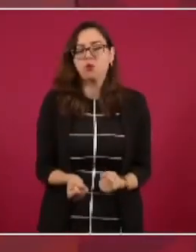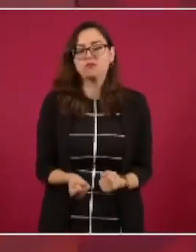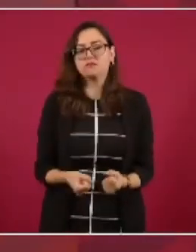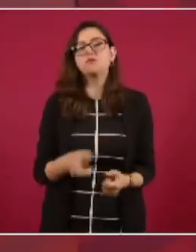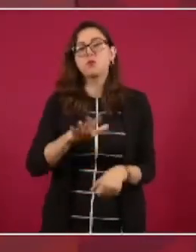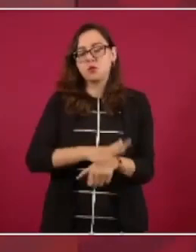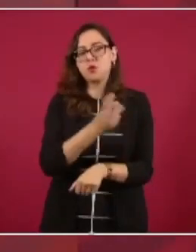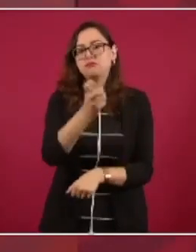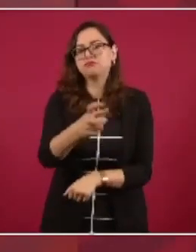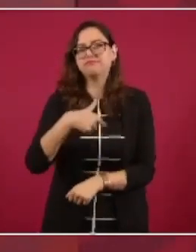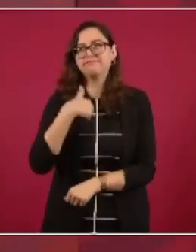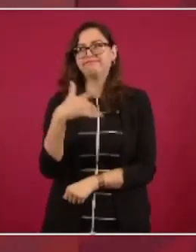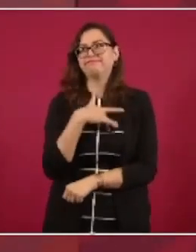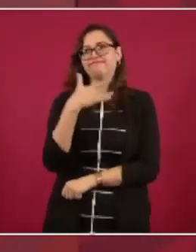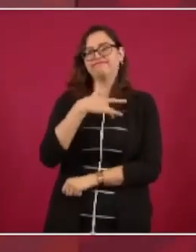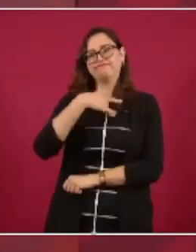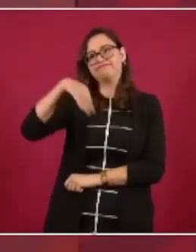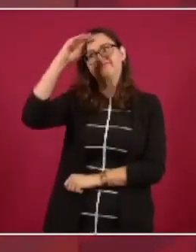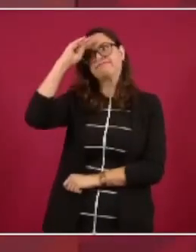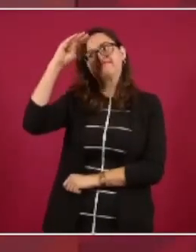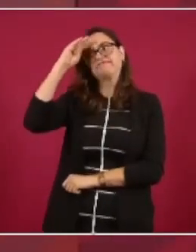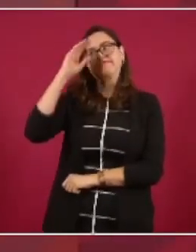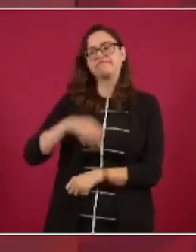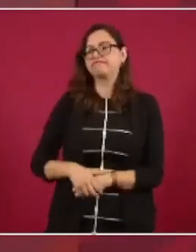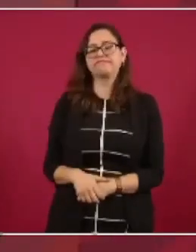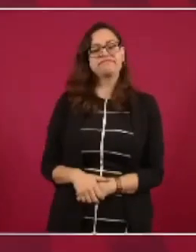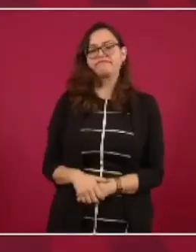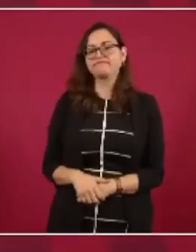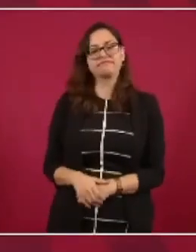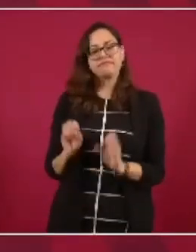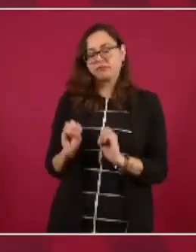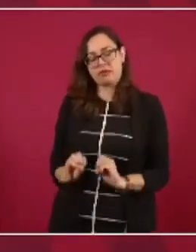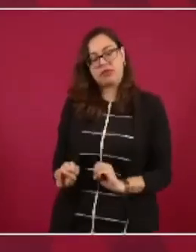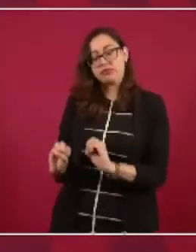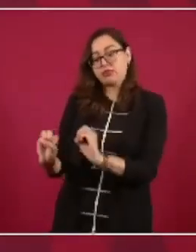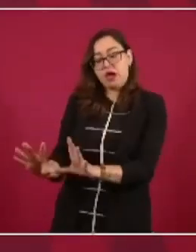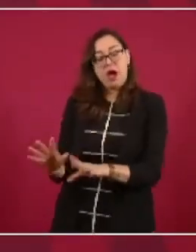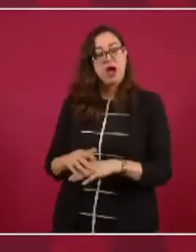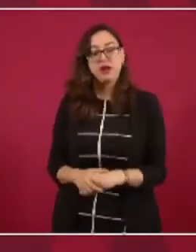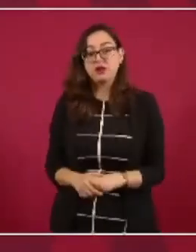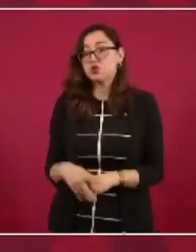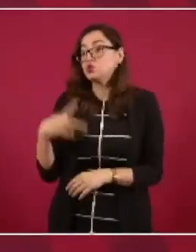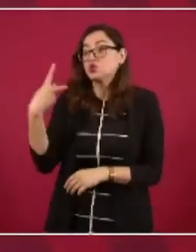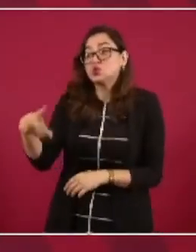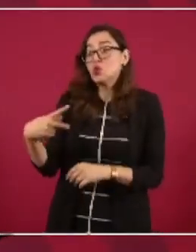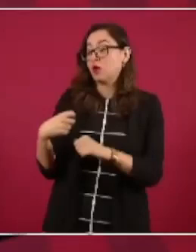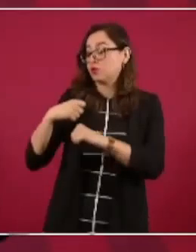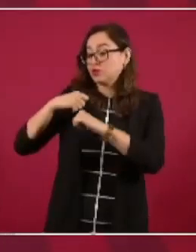Entonces dije no, además